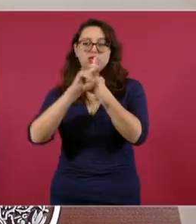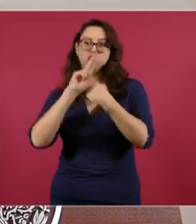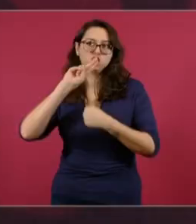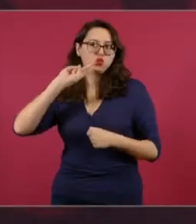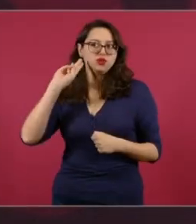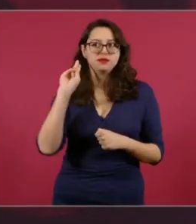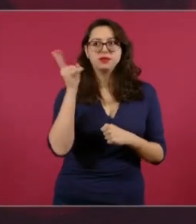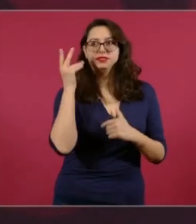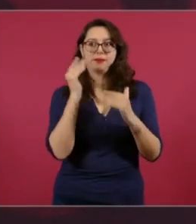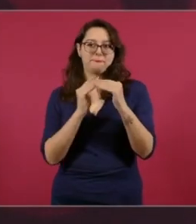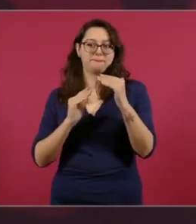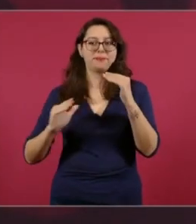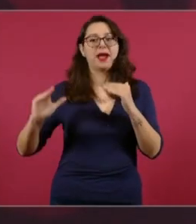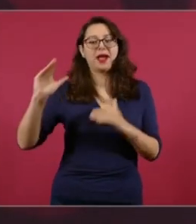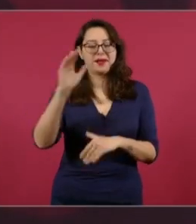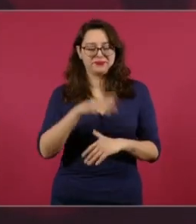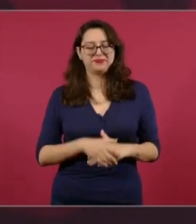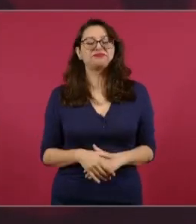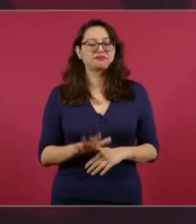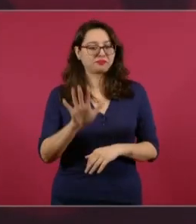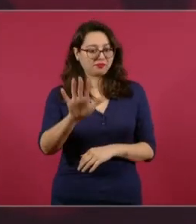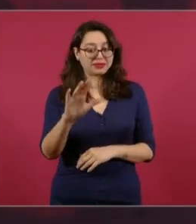es el primer mexicano